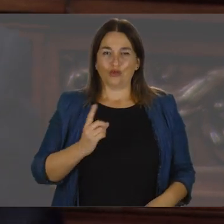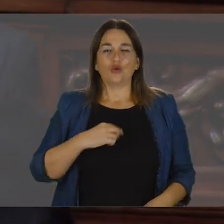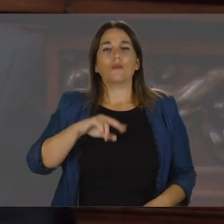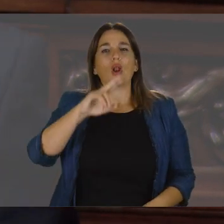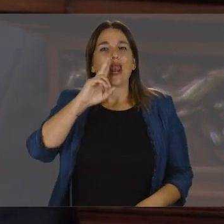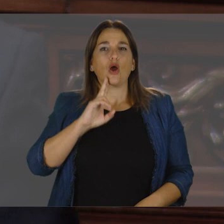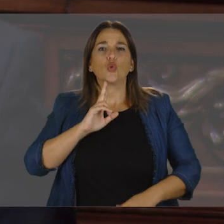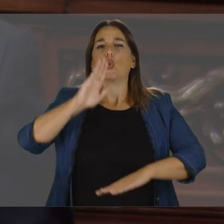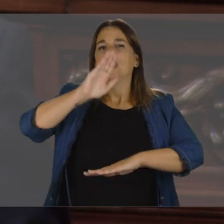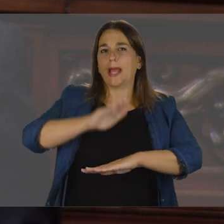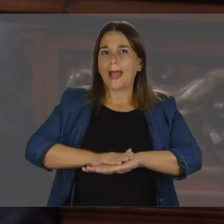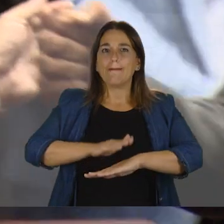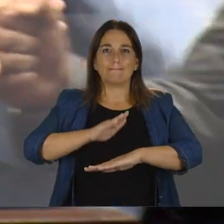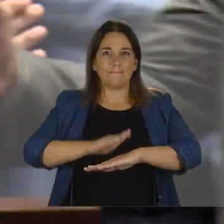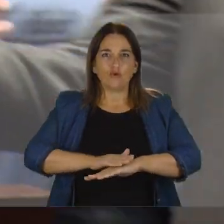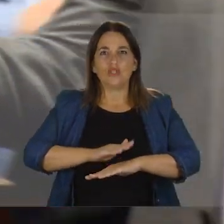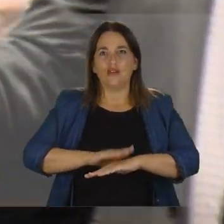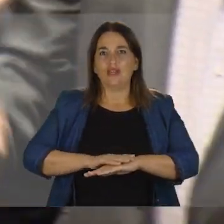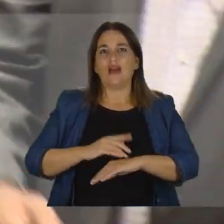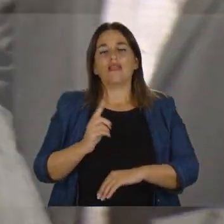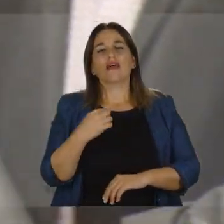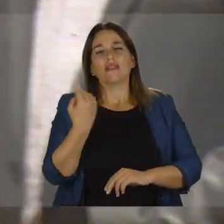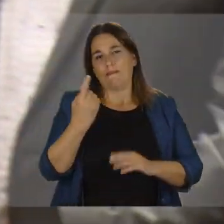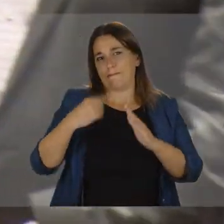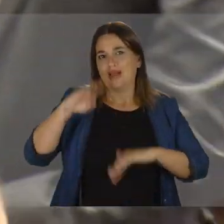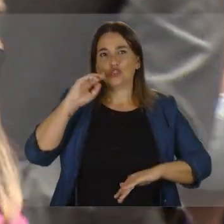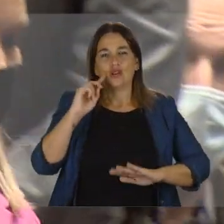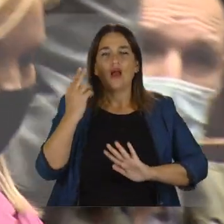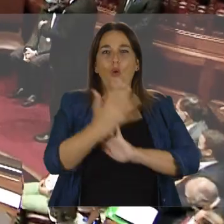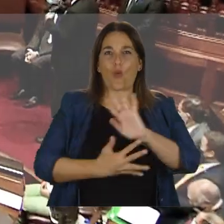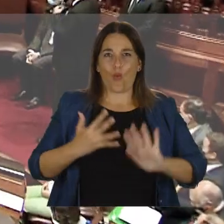por la conducta y la responsabilidad de la gran mayoría de los uruguayos.